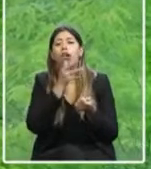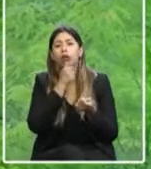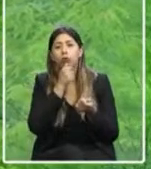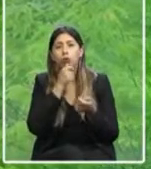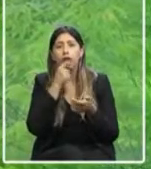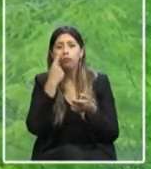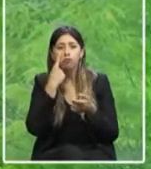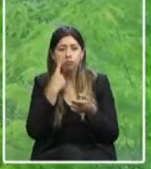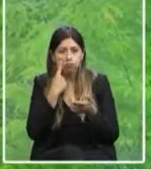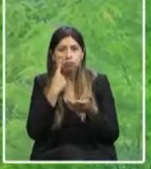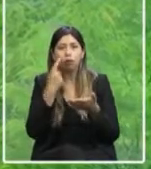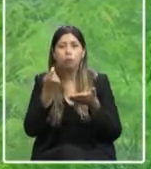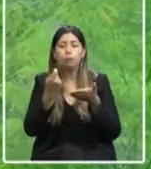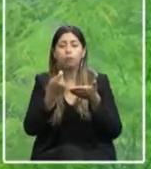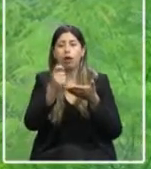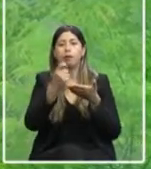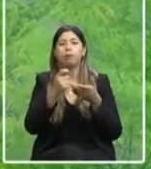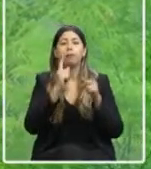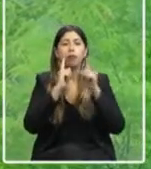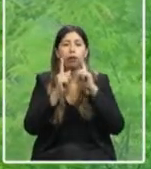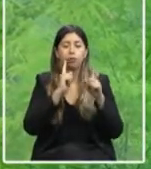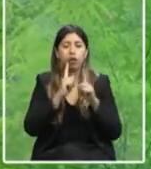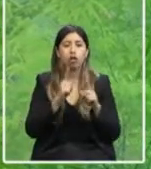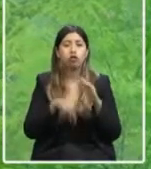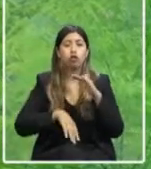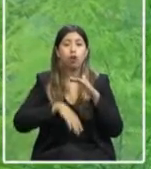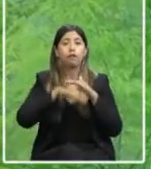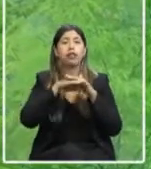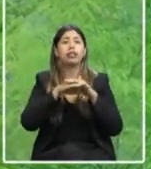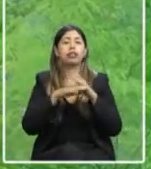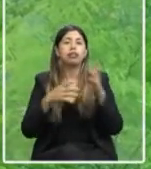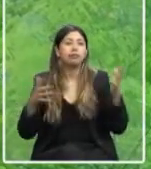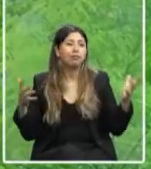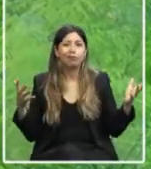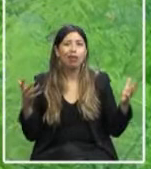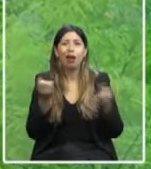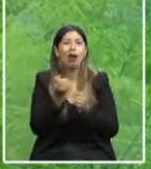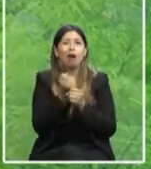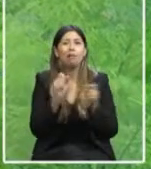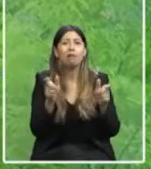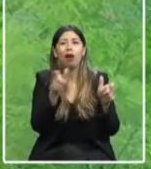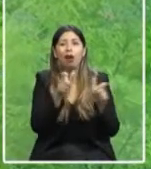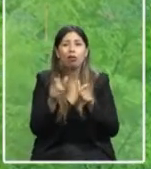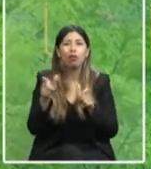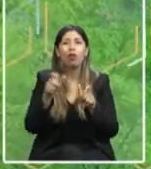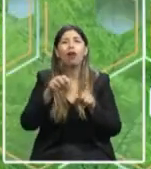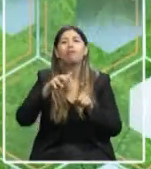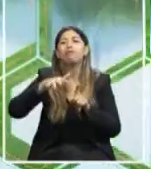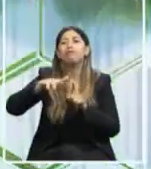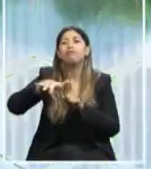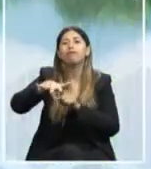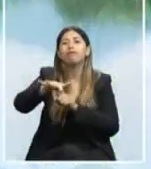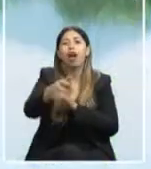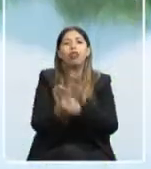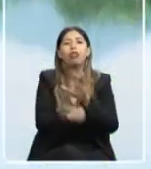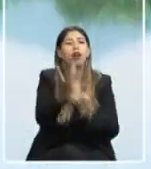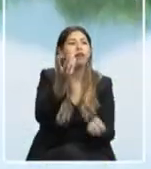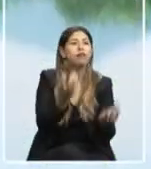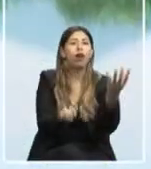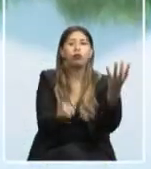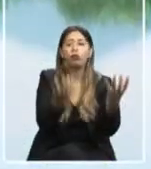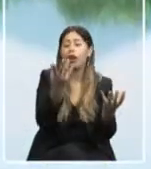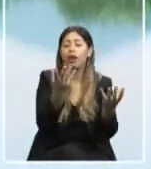testeo suficiente, no se puede controlar lo que son nuevos brotes del virus y, por lo tanto,